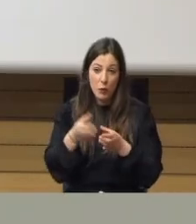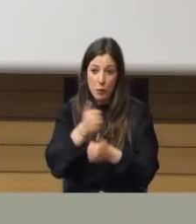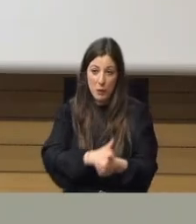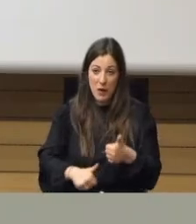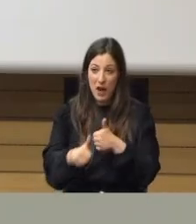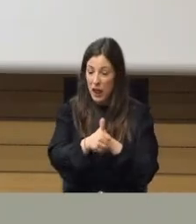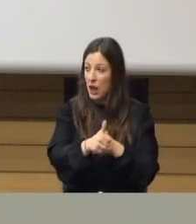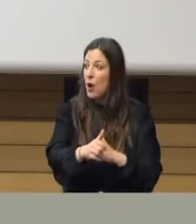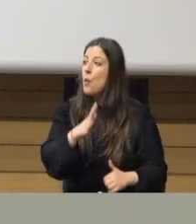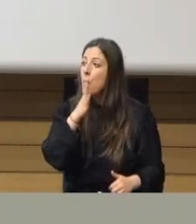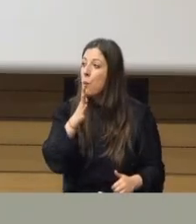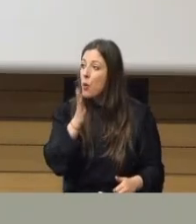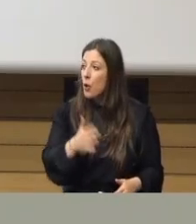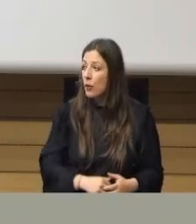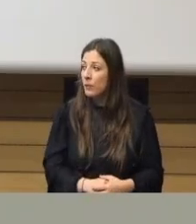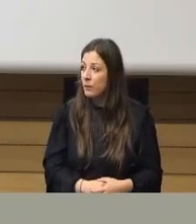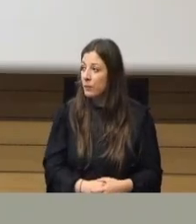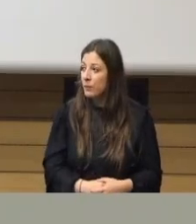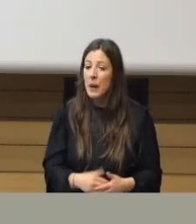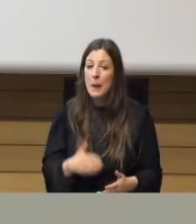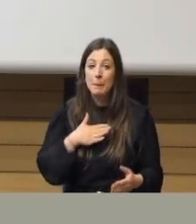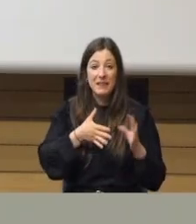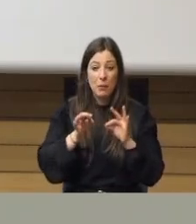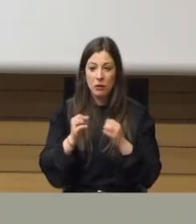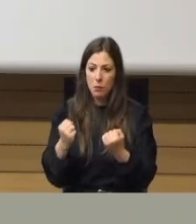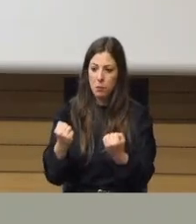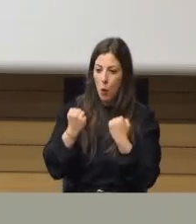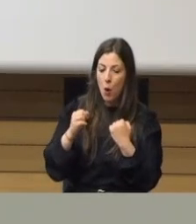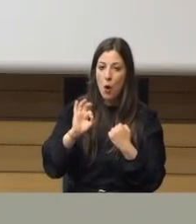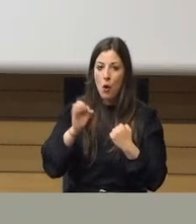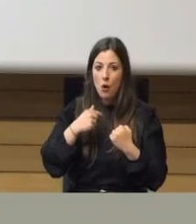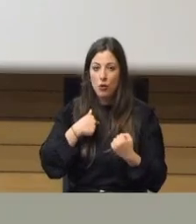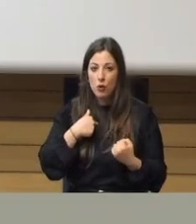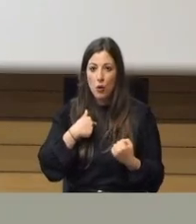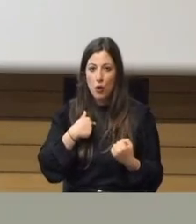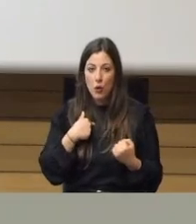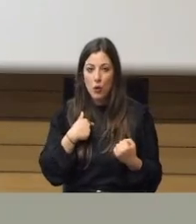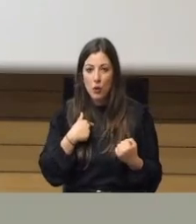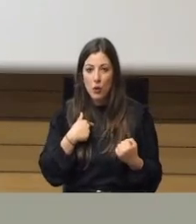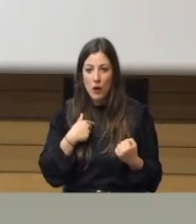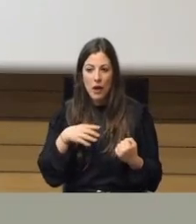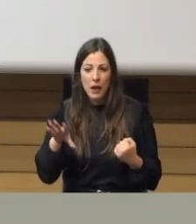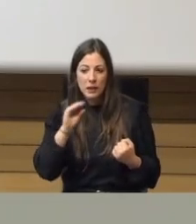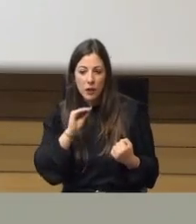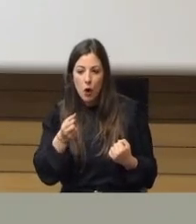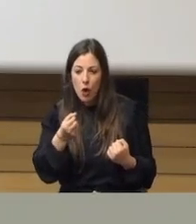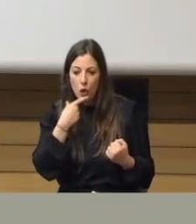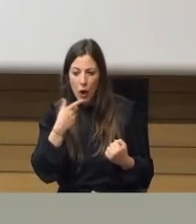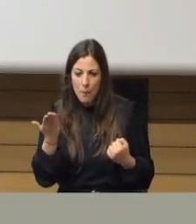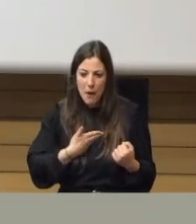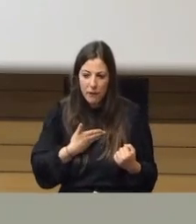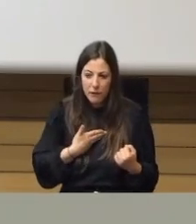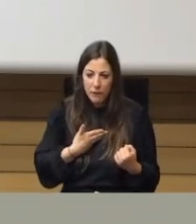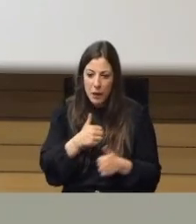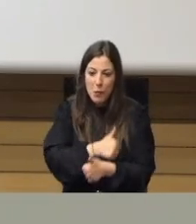¿Por qué? Entre que mis amigos me rechacen o que yo entiendo que el éxtasis es perjudicial, ¿qué prevalece?